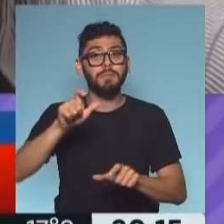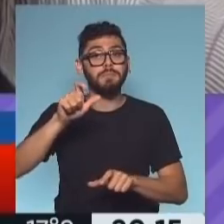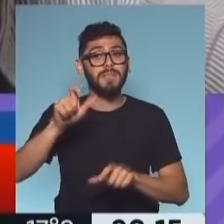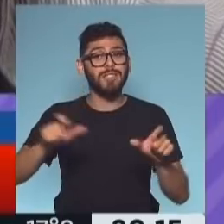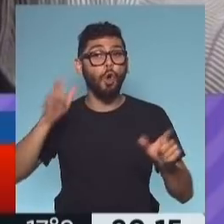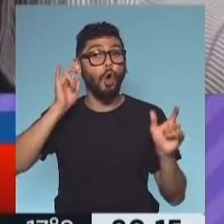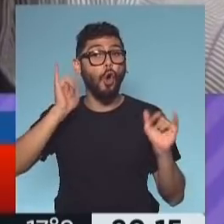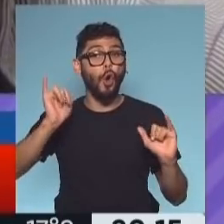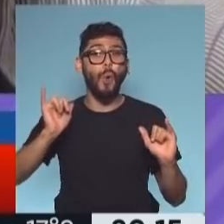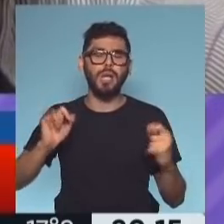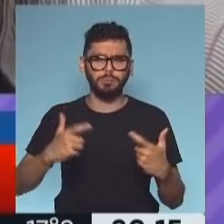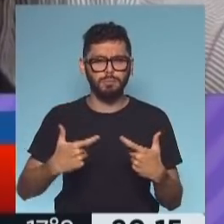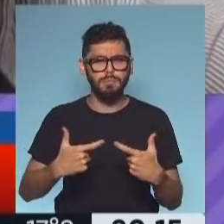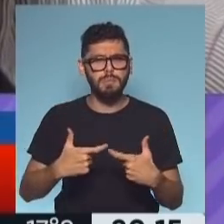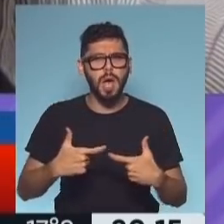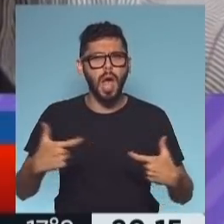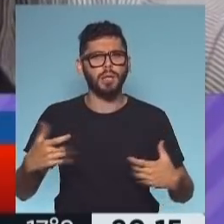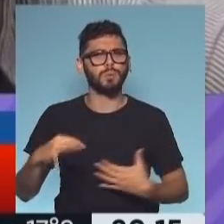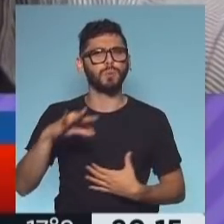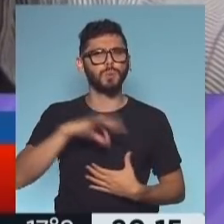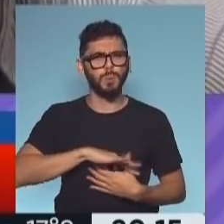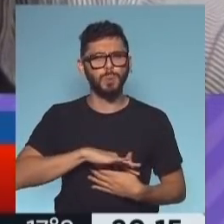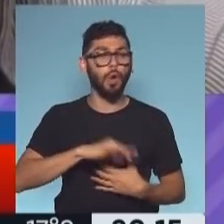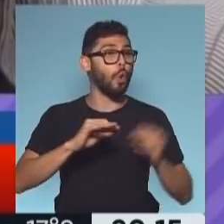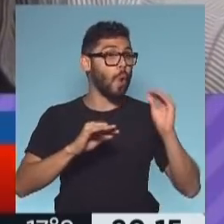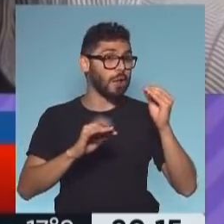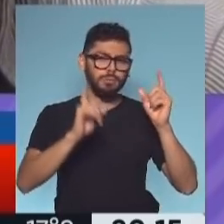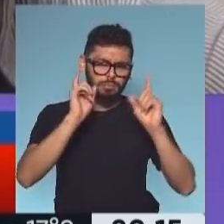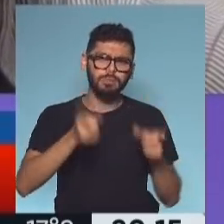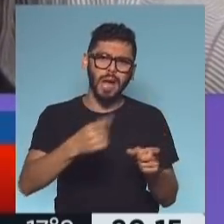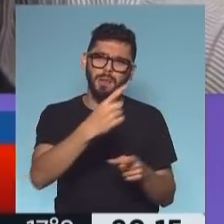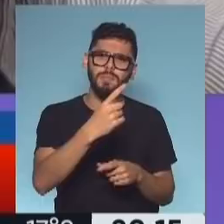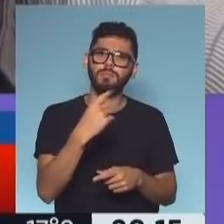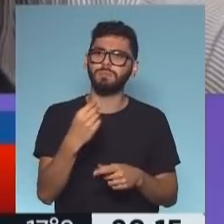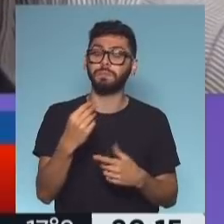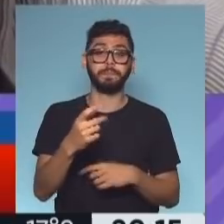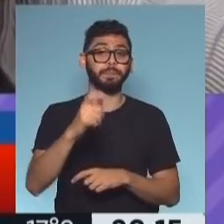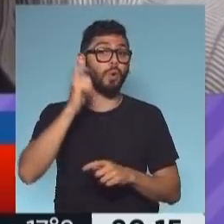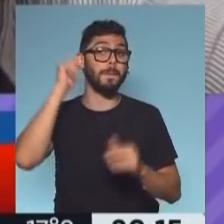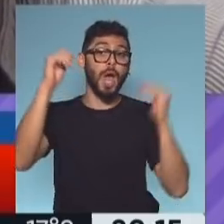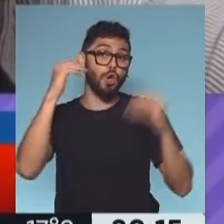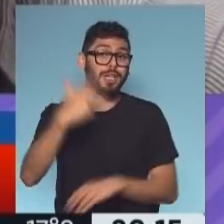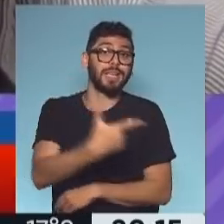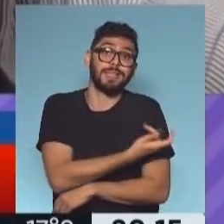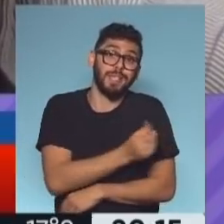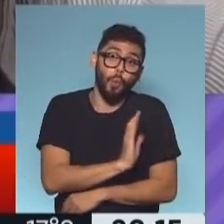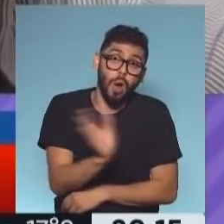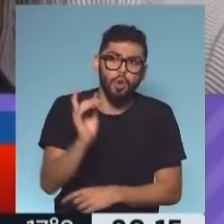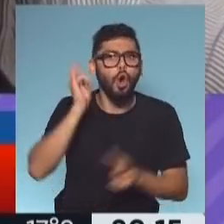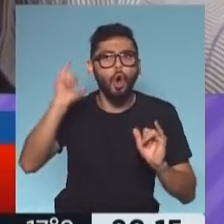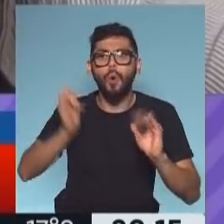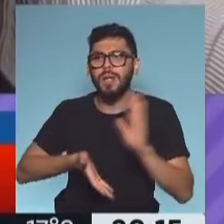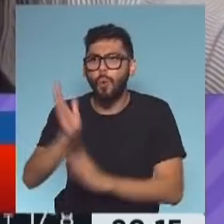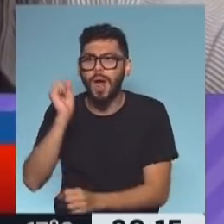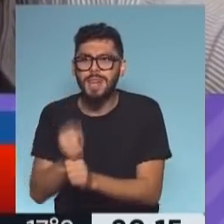más jóvenes de lo que veíamos el año anterior. Esto ya está ocurriendo en Brasil por diferentes cuestiones, porque se vacunó a la población adulta, porque los jóvenes están saliendo a